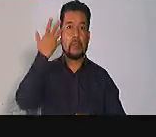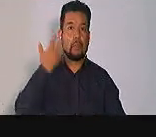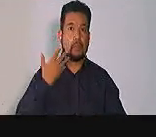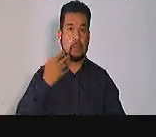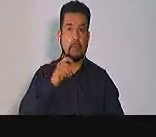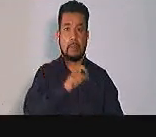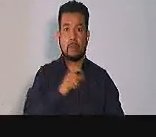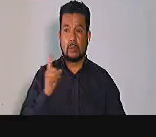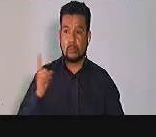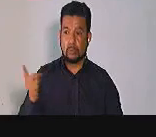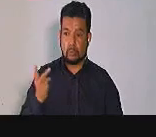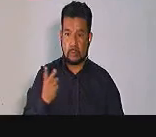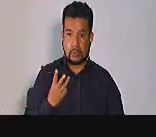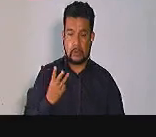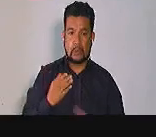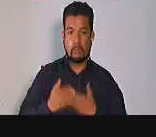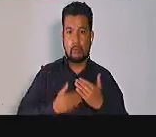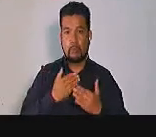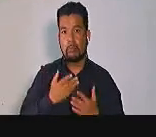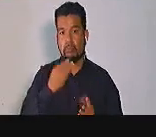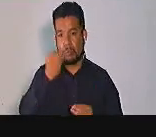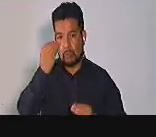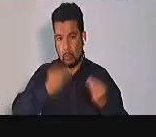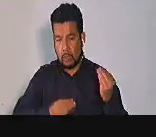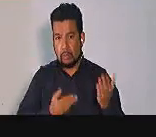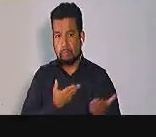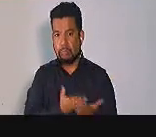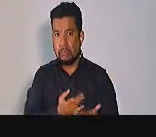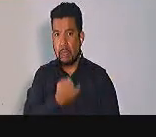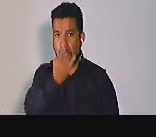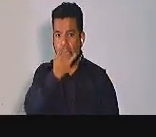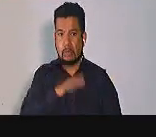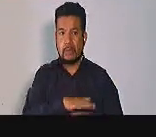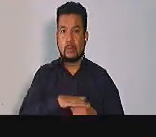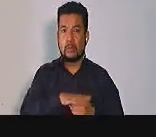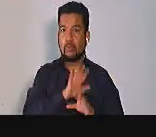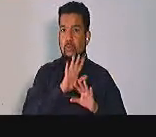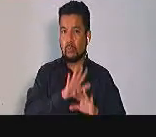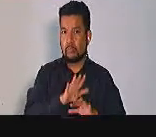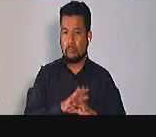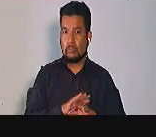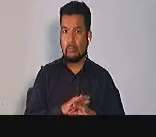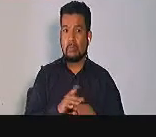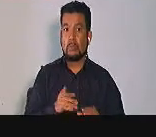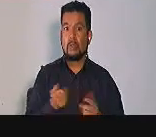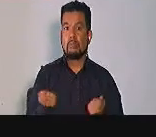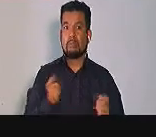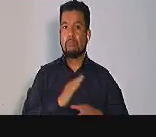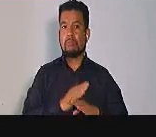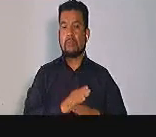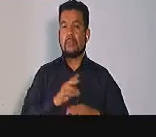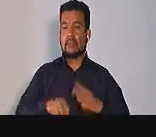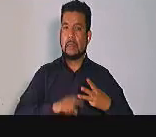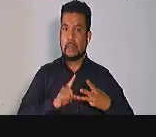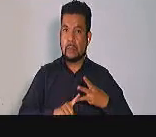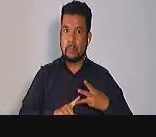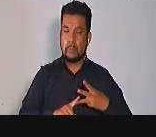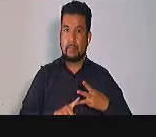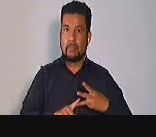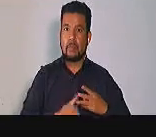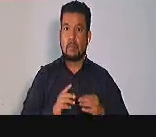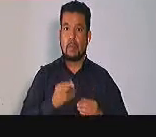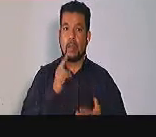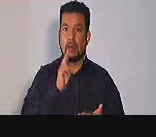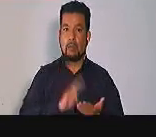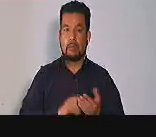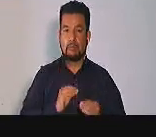que los sujetos procesales pongan la consideración sobre la referida materia medida cautelar. Y tercero, por envíese